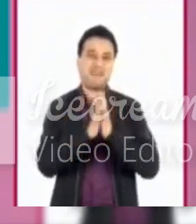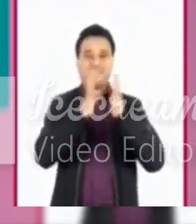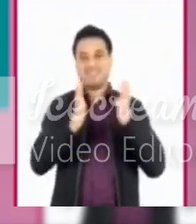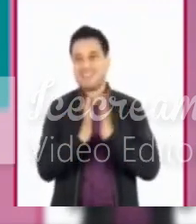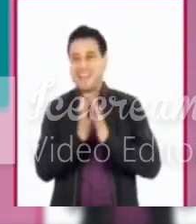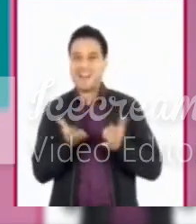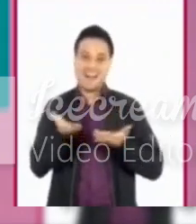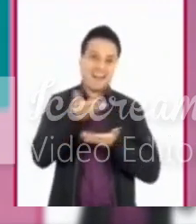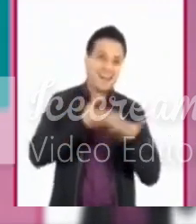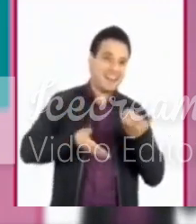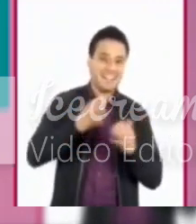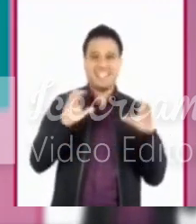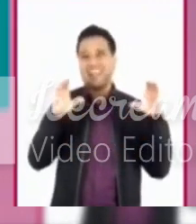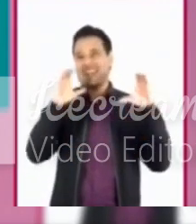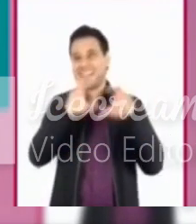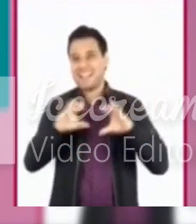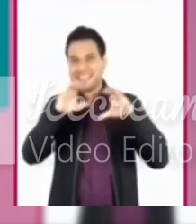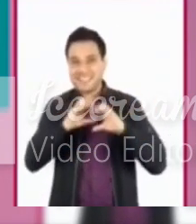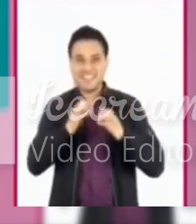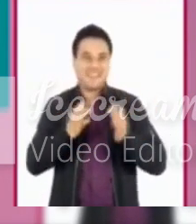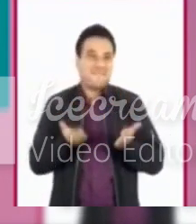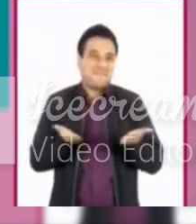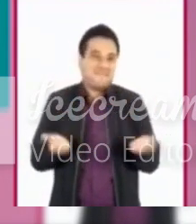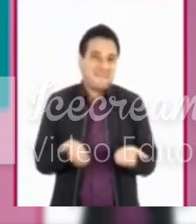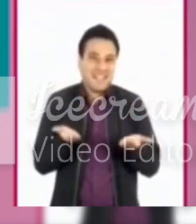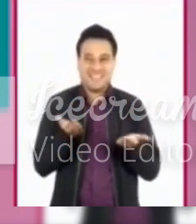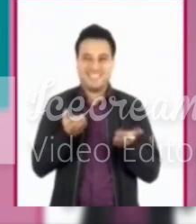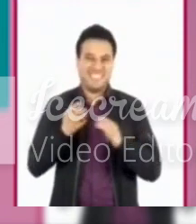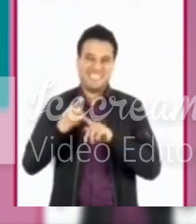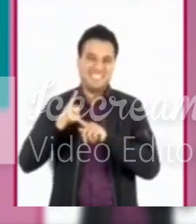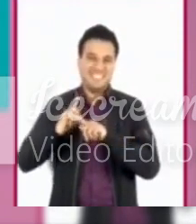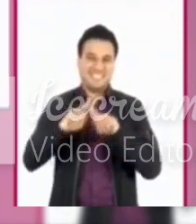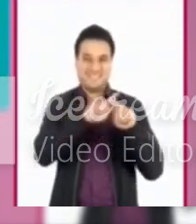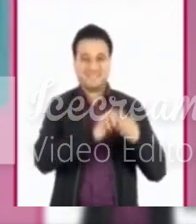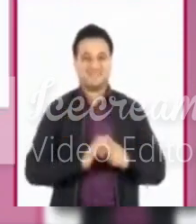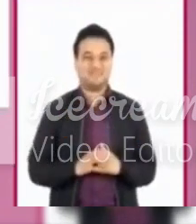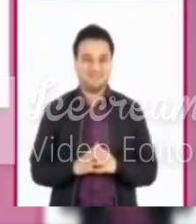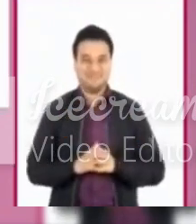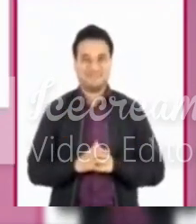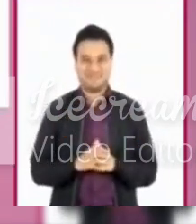que intervienen en cantos y bailes relacionados con sus actividades.